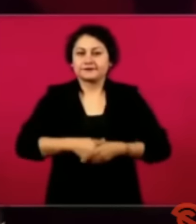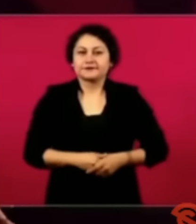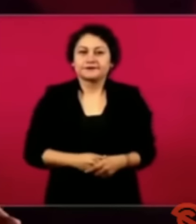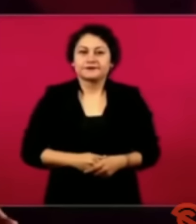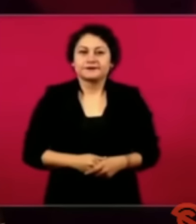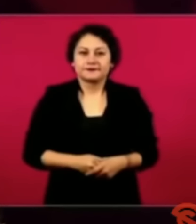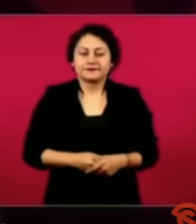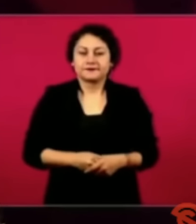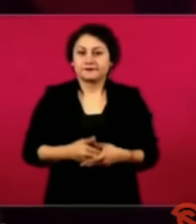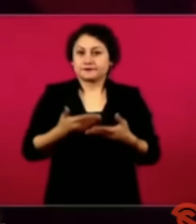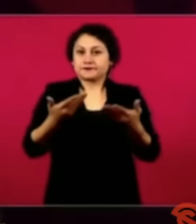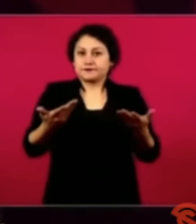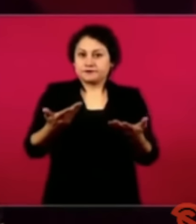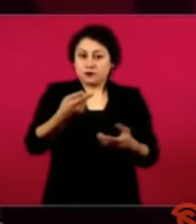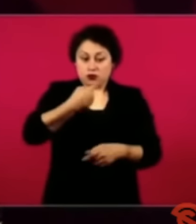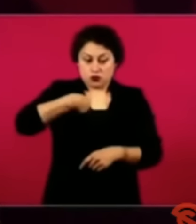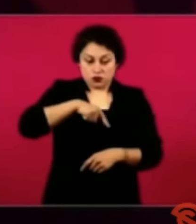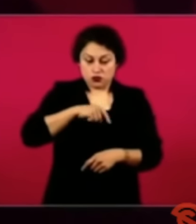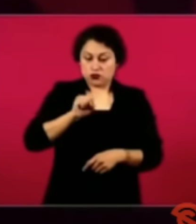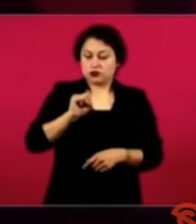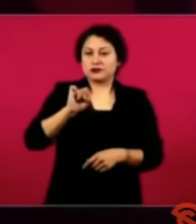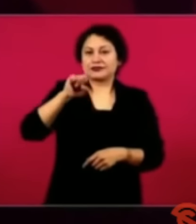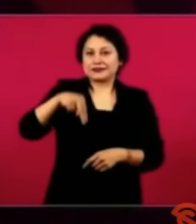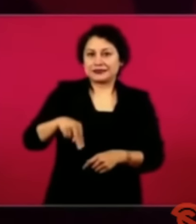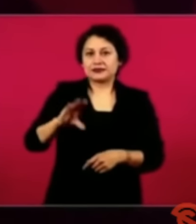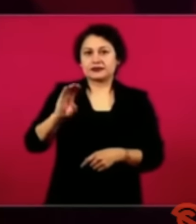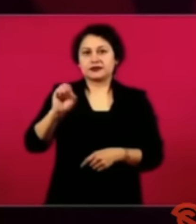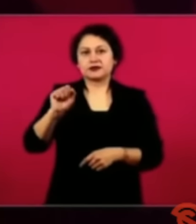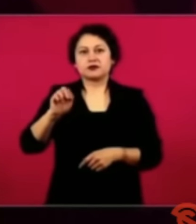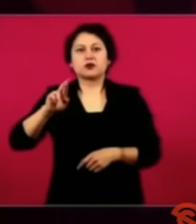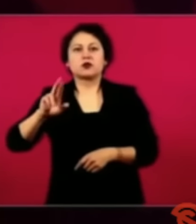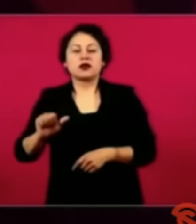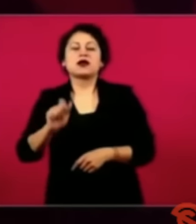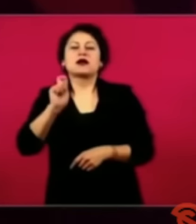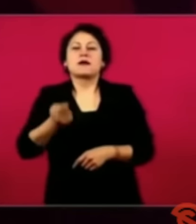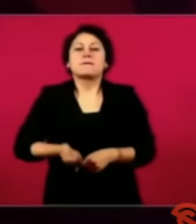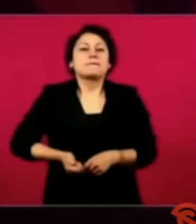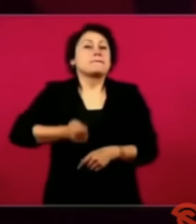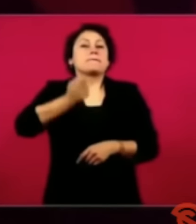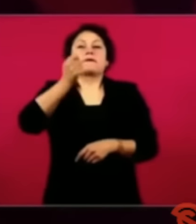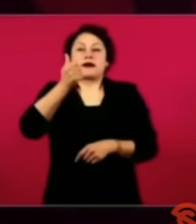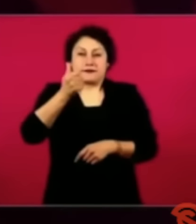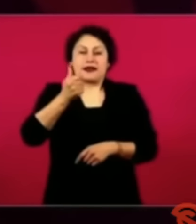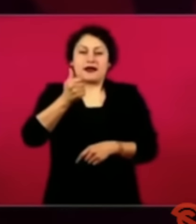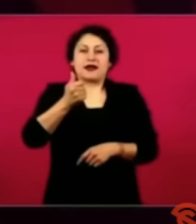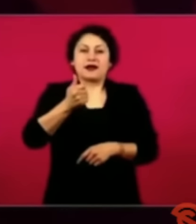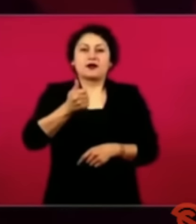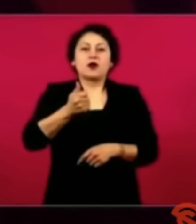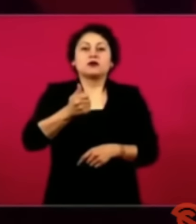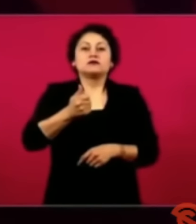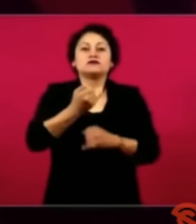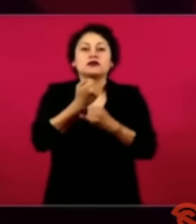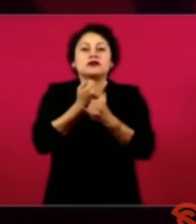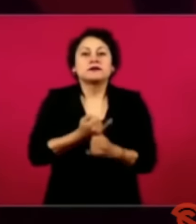Tenemos el orgullo en Sin Censura de haber sido el primer medio independiente en haber sido acreditado a las mañaneras. Y